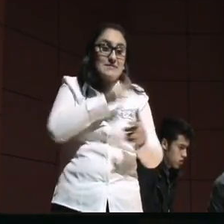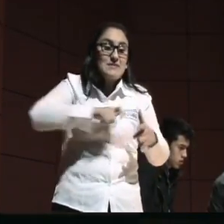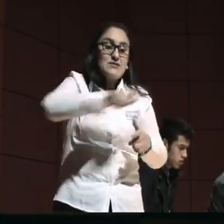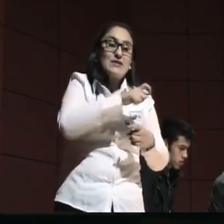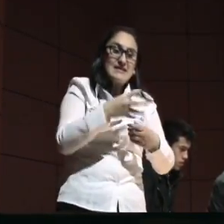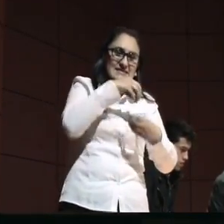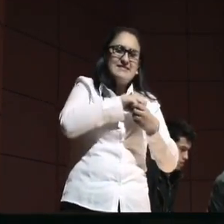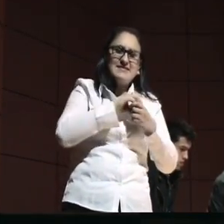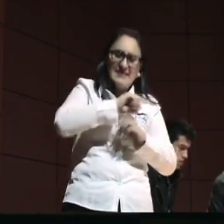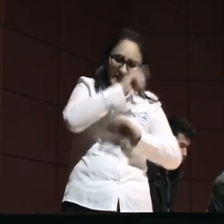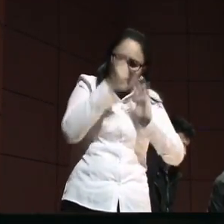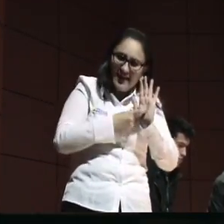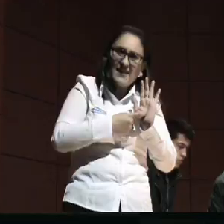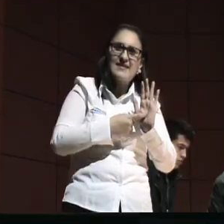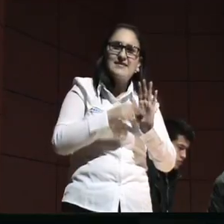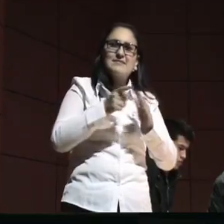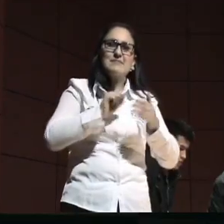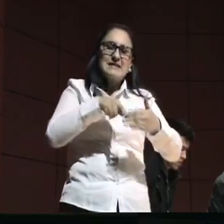personas